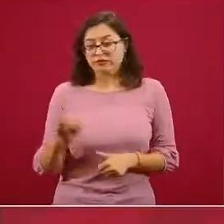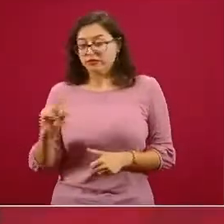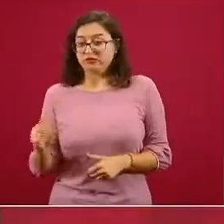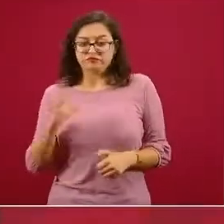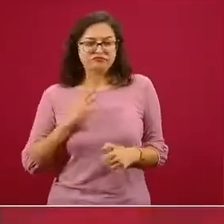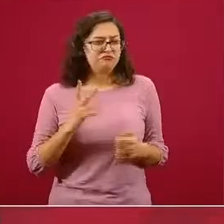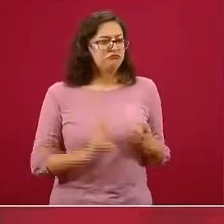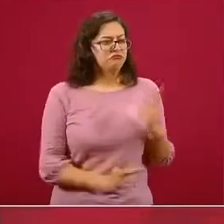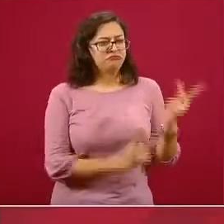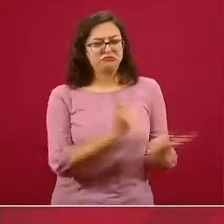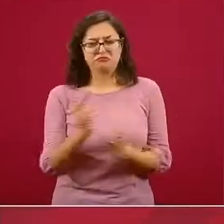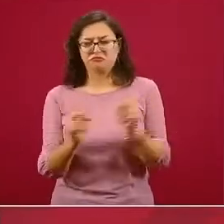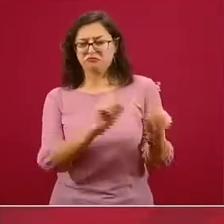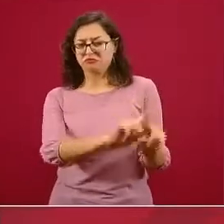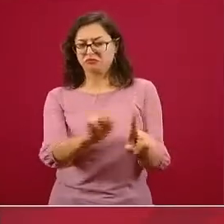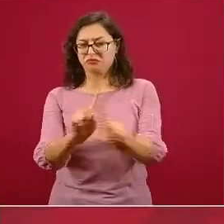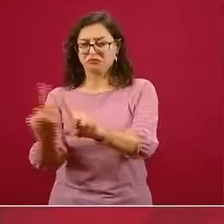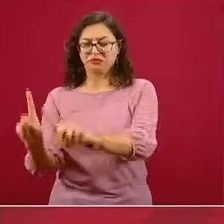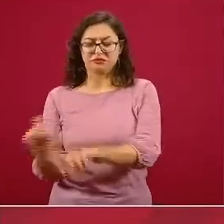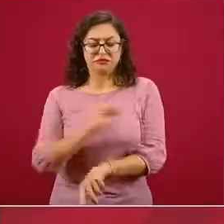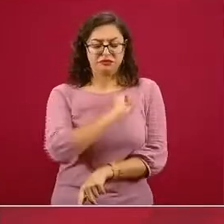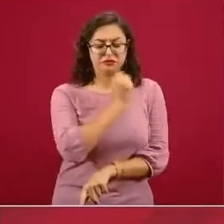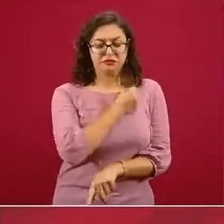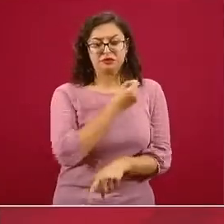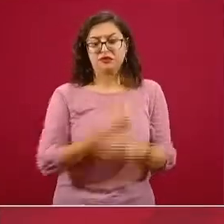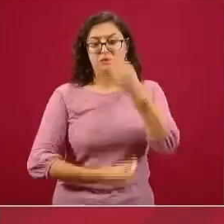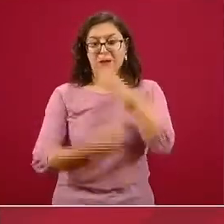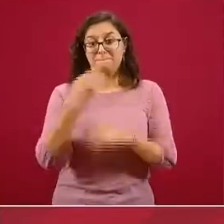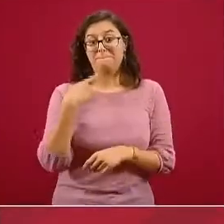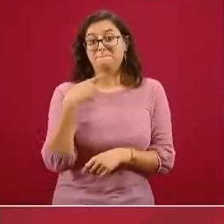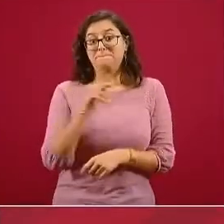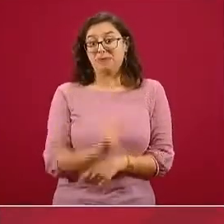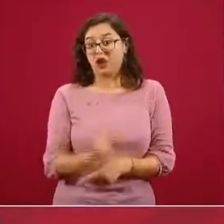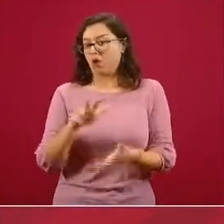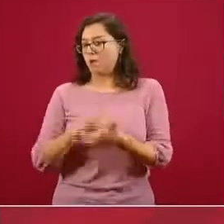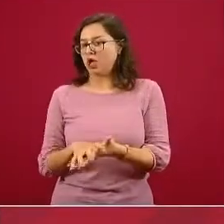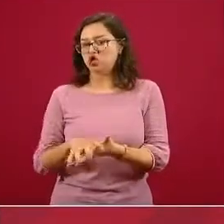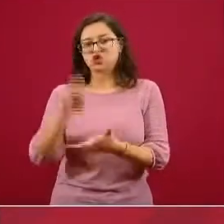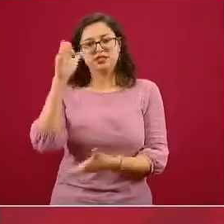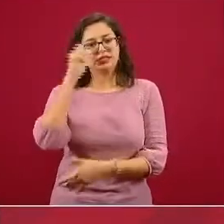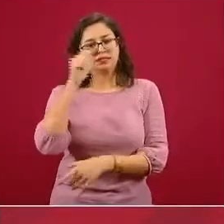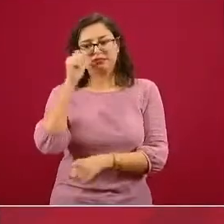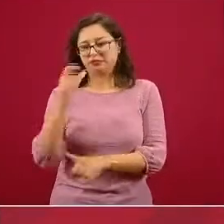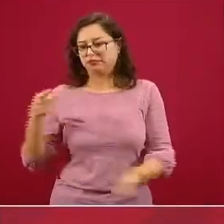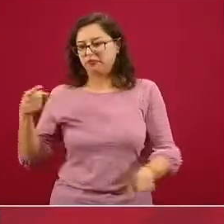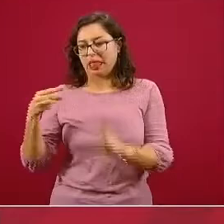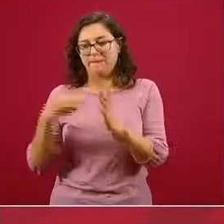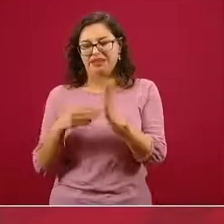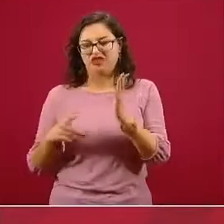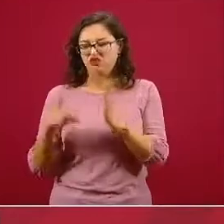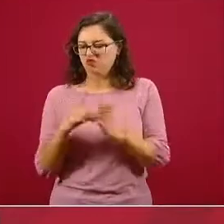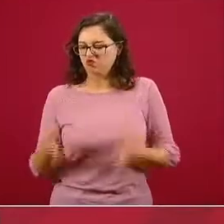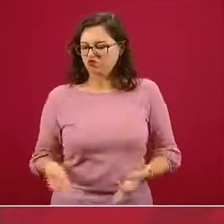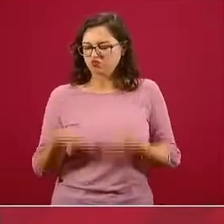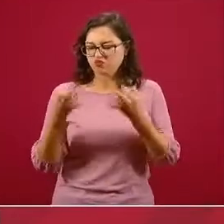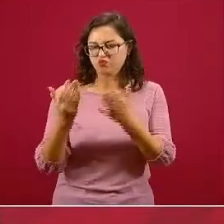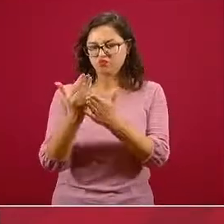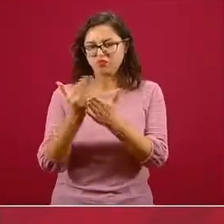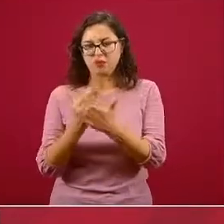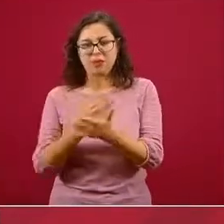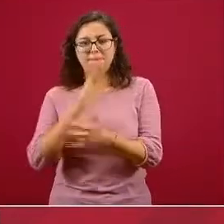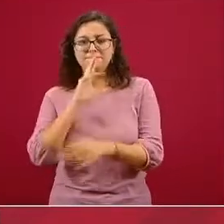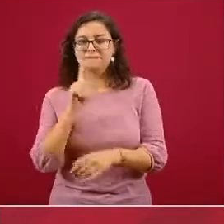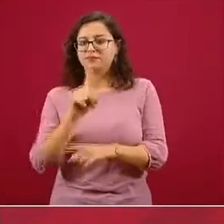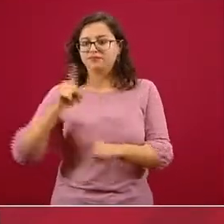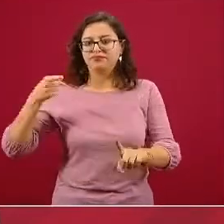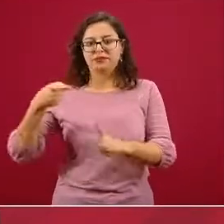encuestas relacionadas con salud y con nutrición, pero en su mayoría, metodológicamente hablando, gravitan en